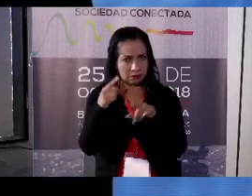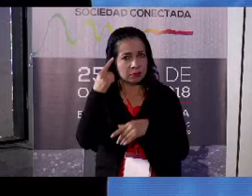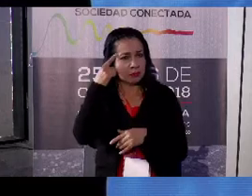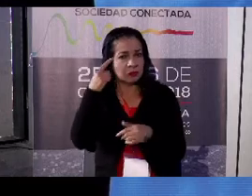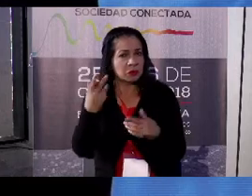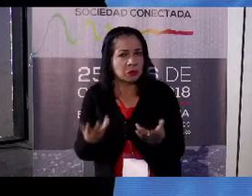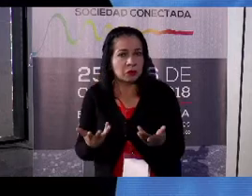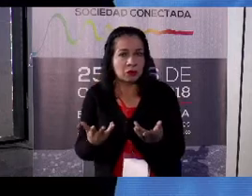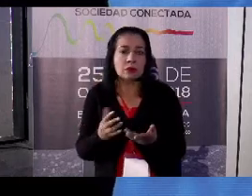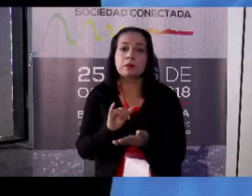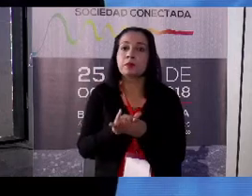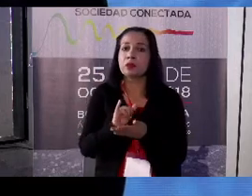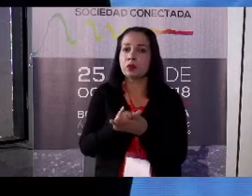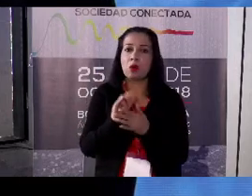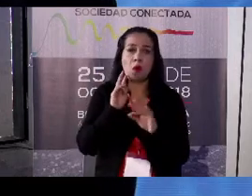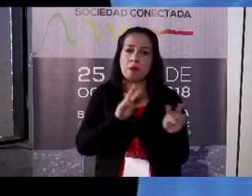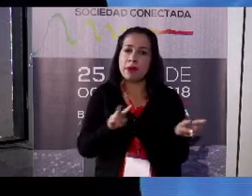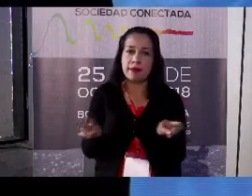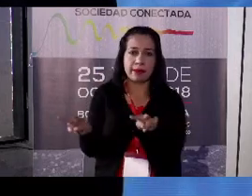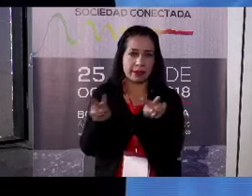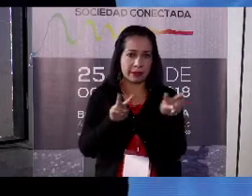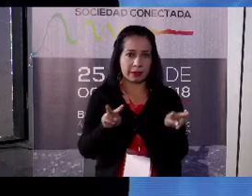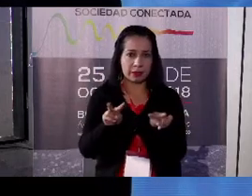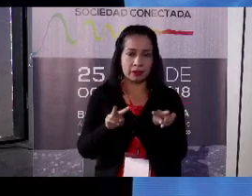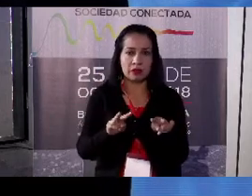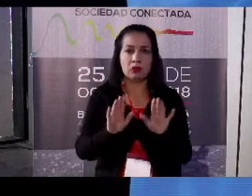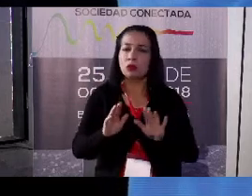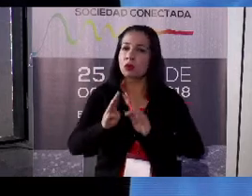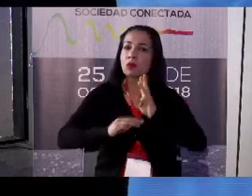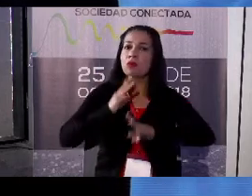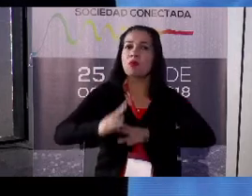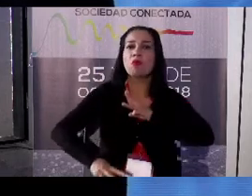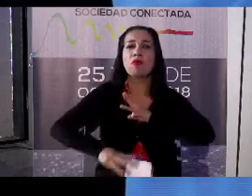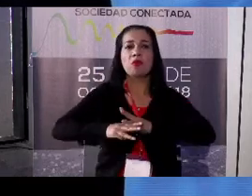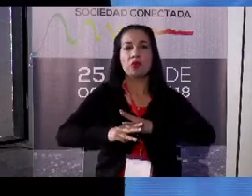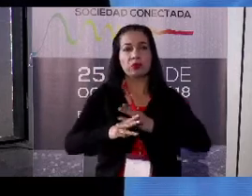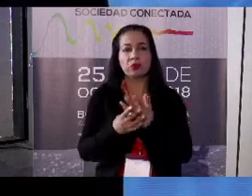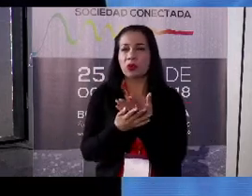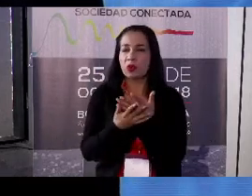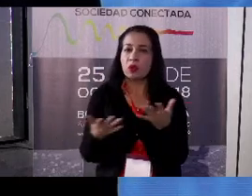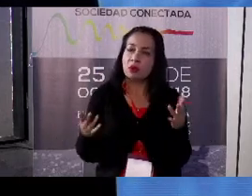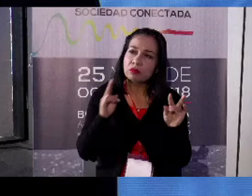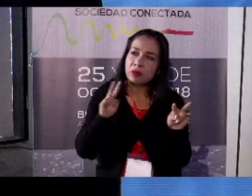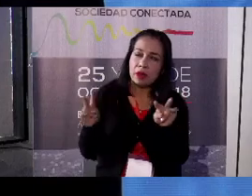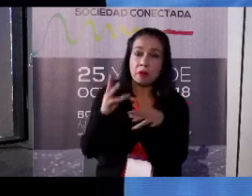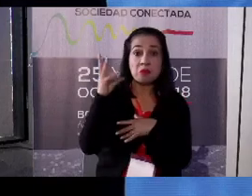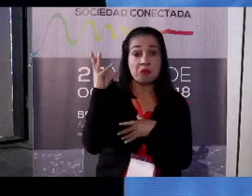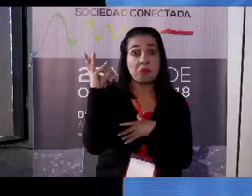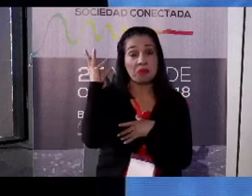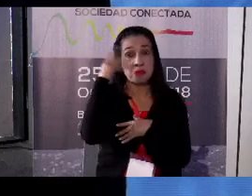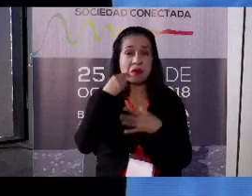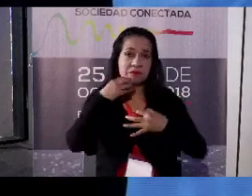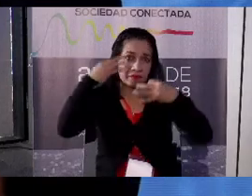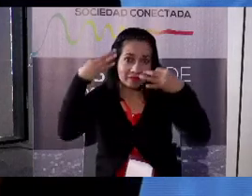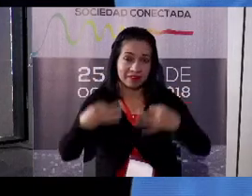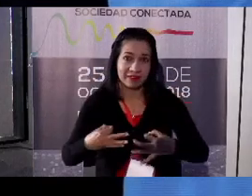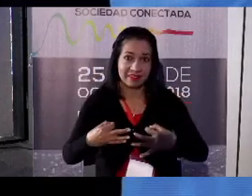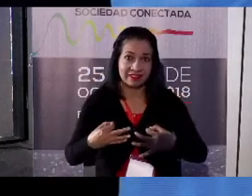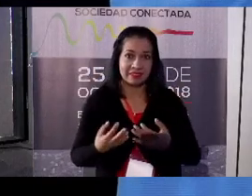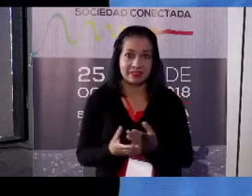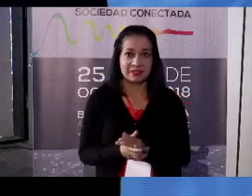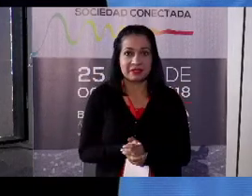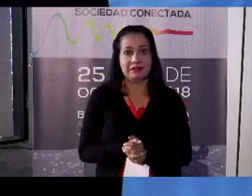momento a pensar o a visualizar un mundo donde todo eso sea una realidad